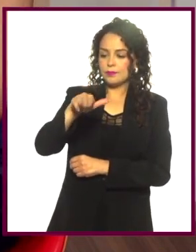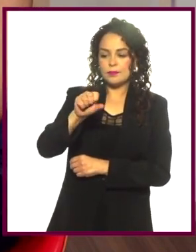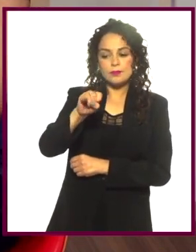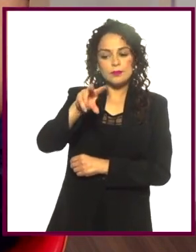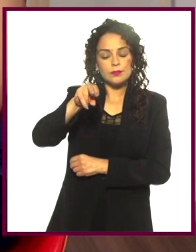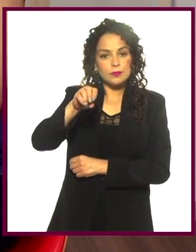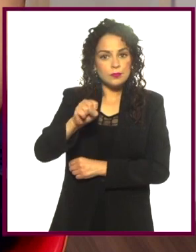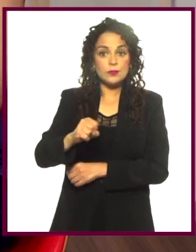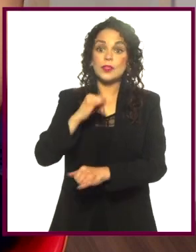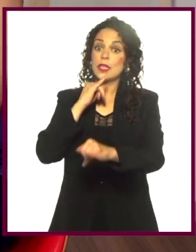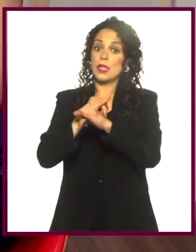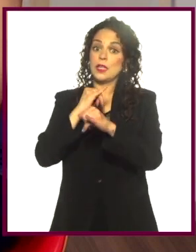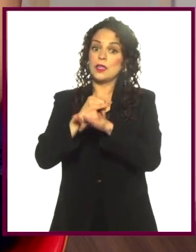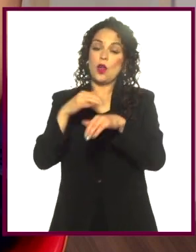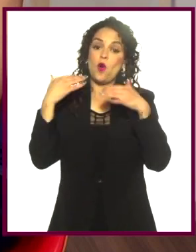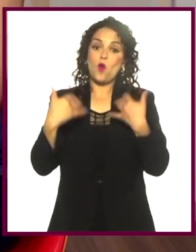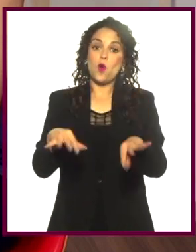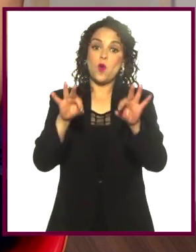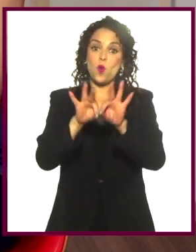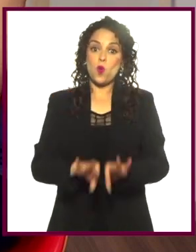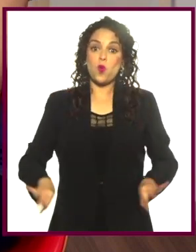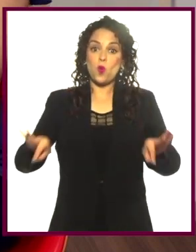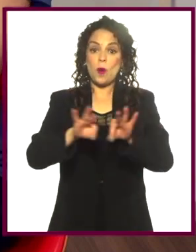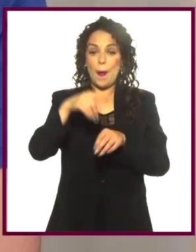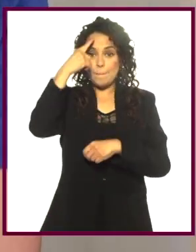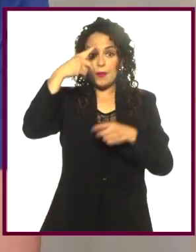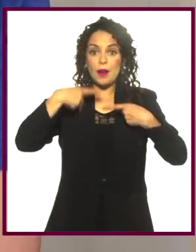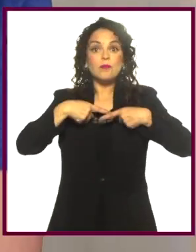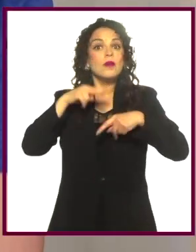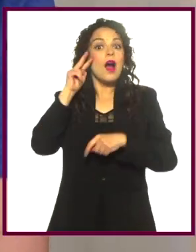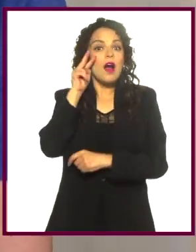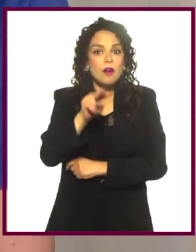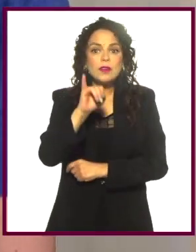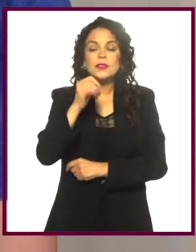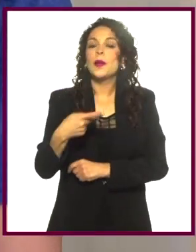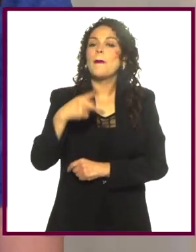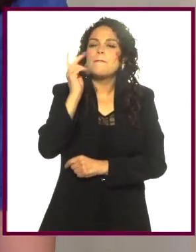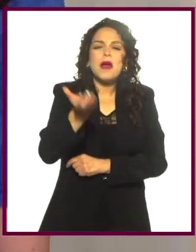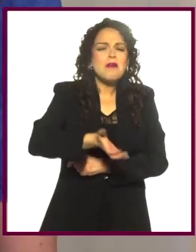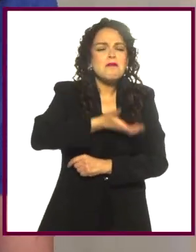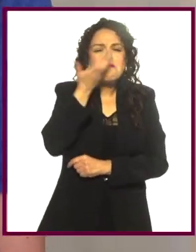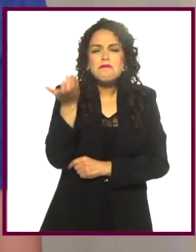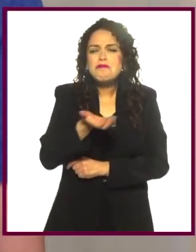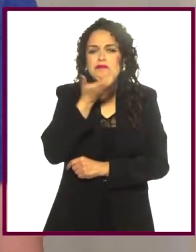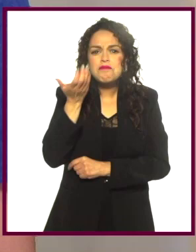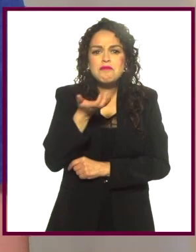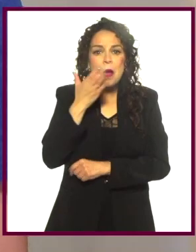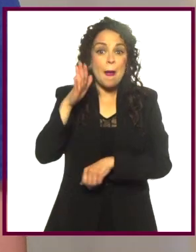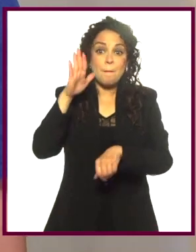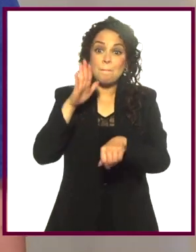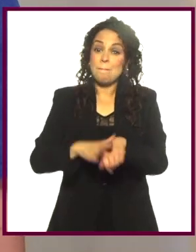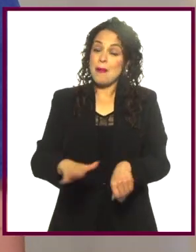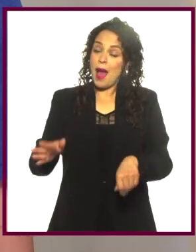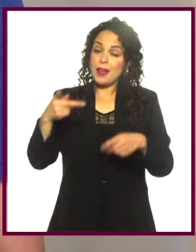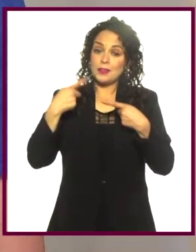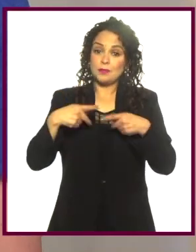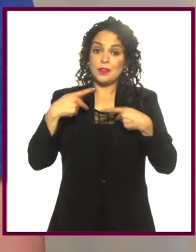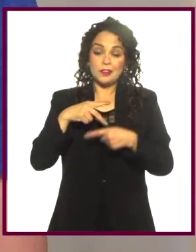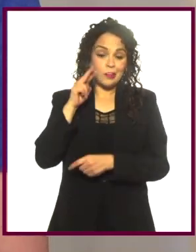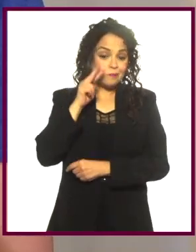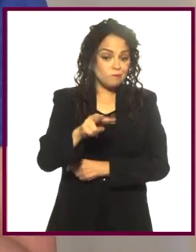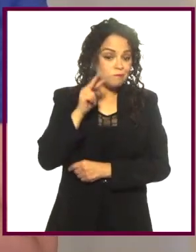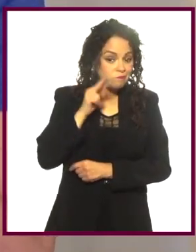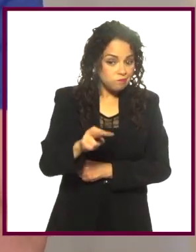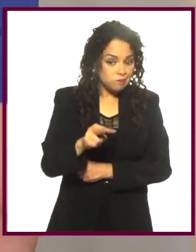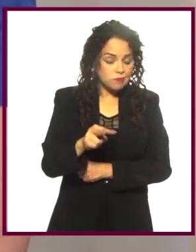Aunque Internet está ganando terreno en cuanto a audiencia, los medios tradicionales siguen siendo los que llegan a más personas.